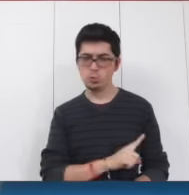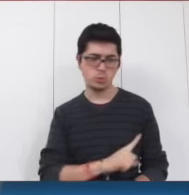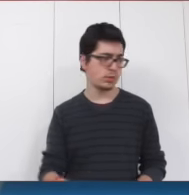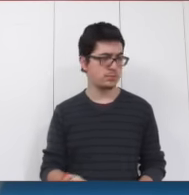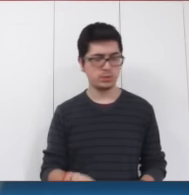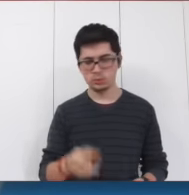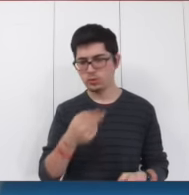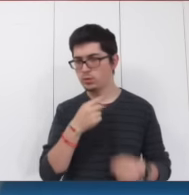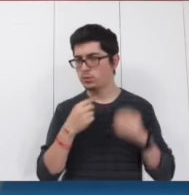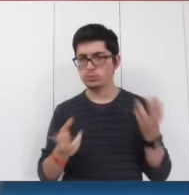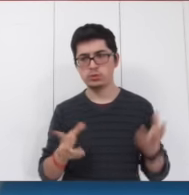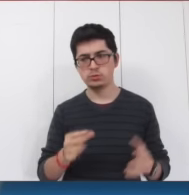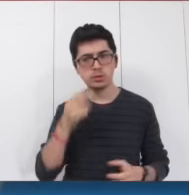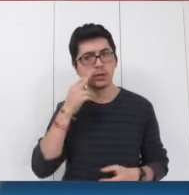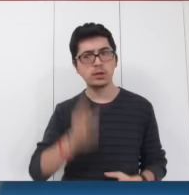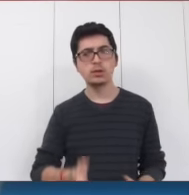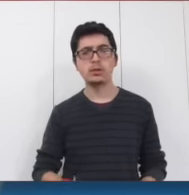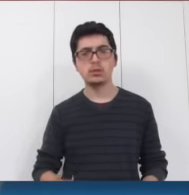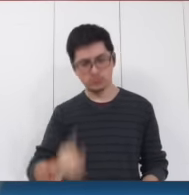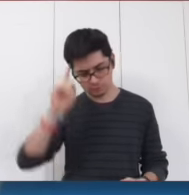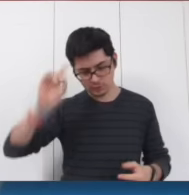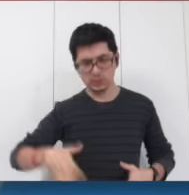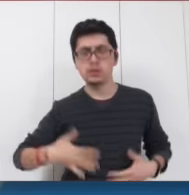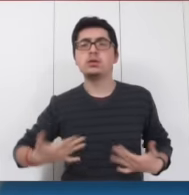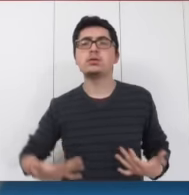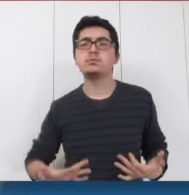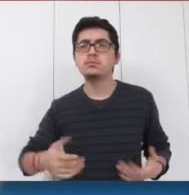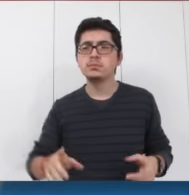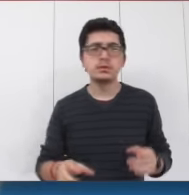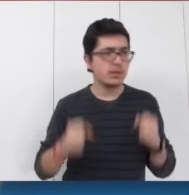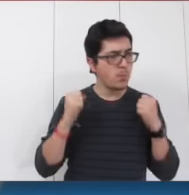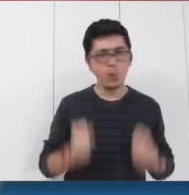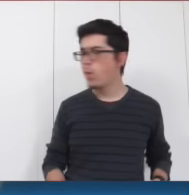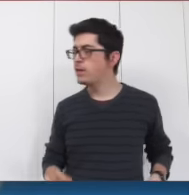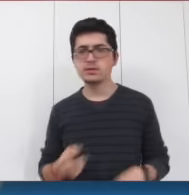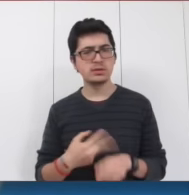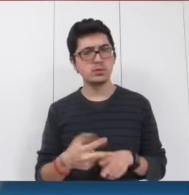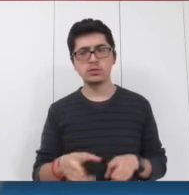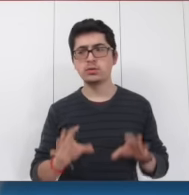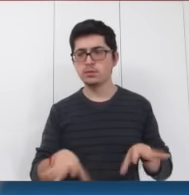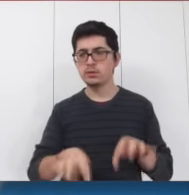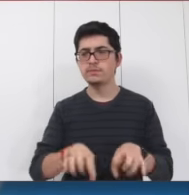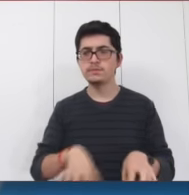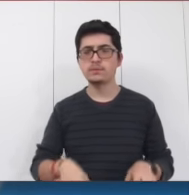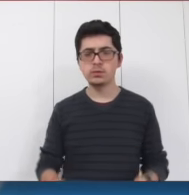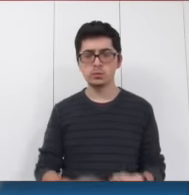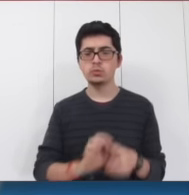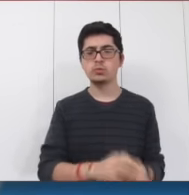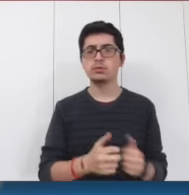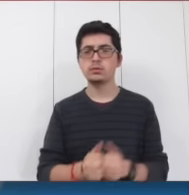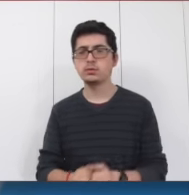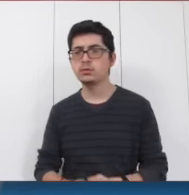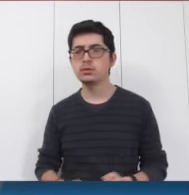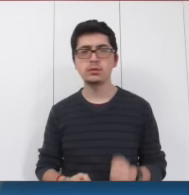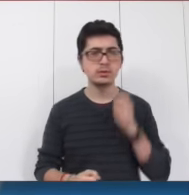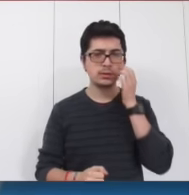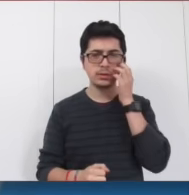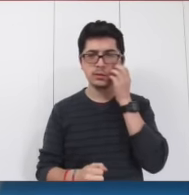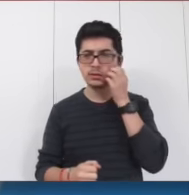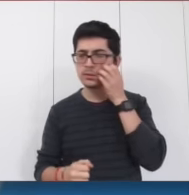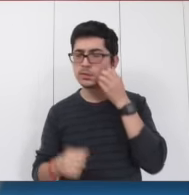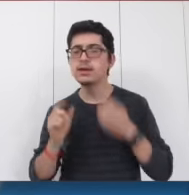papel al cual se pueda postular siendo un niño. Pero él siente que tiene la capacidad de hacer cualquier cosa y junto a su amiga Kelly se esfuerzan